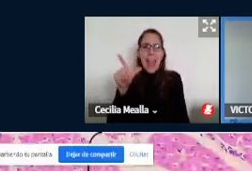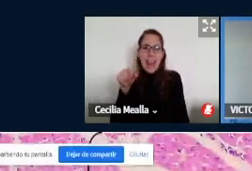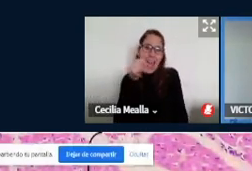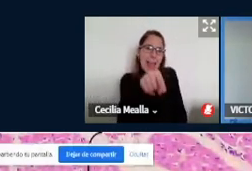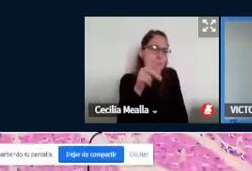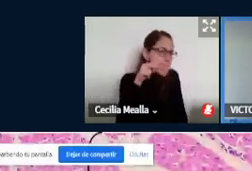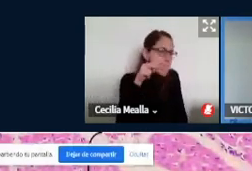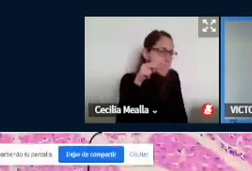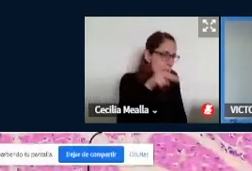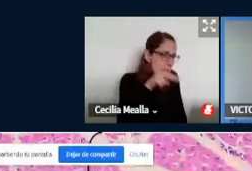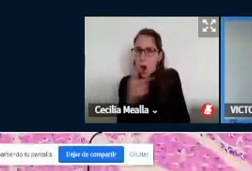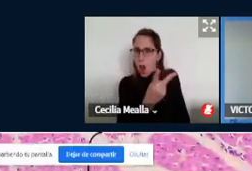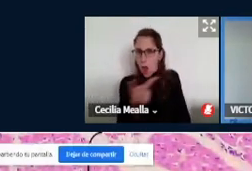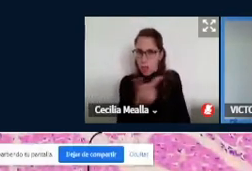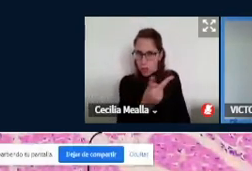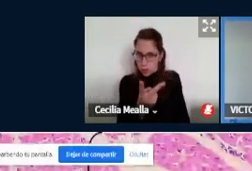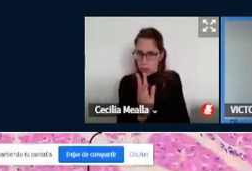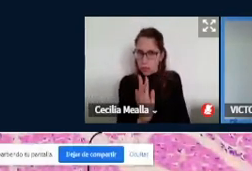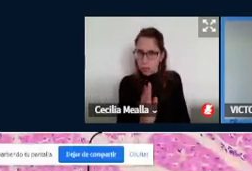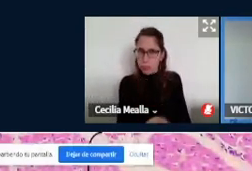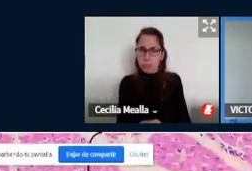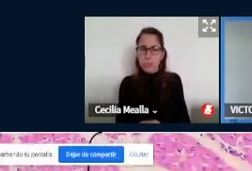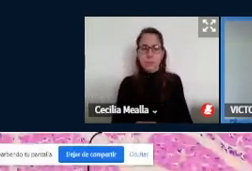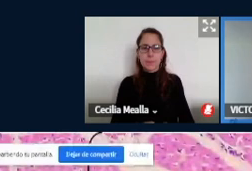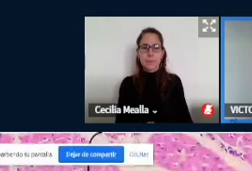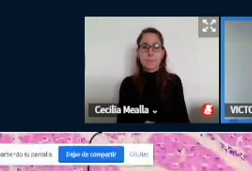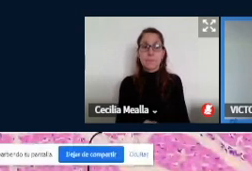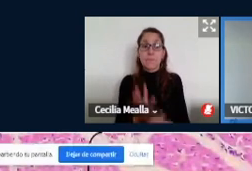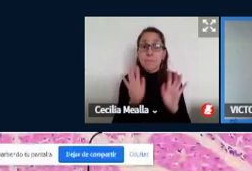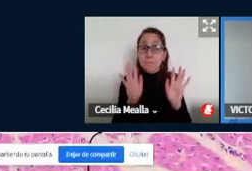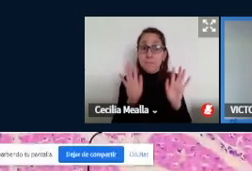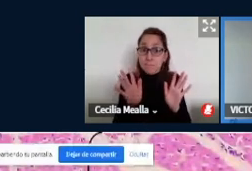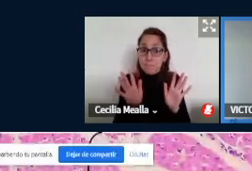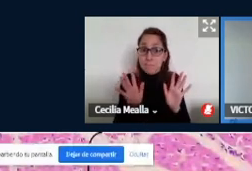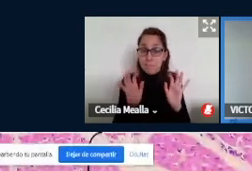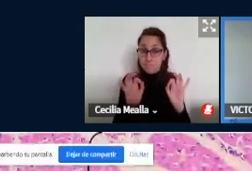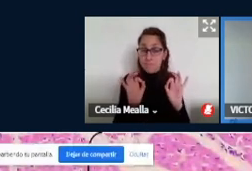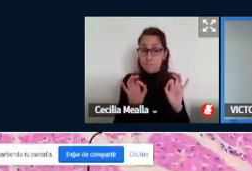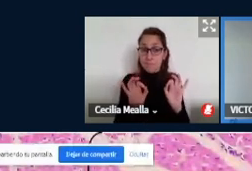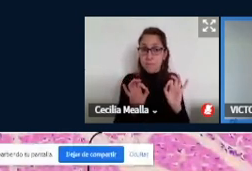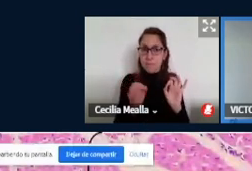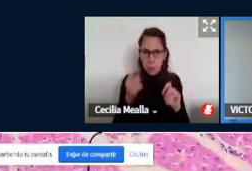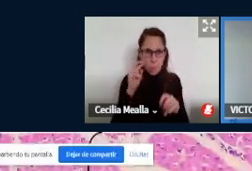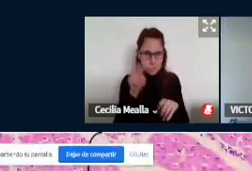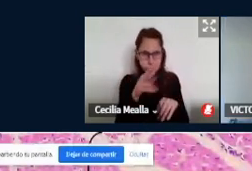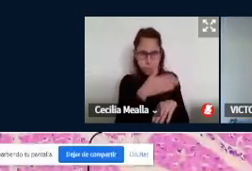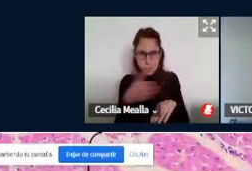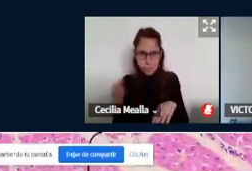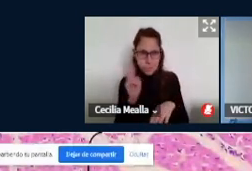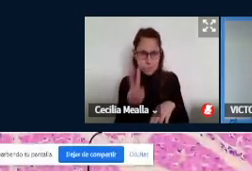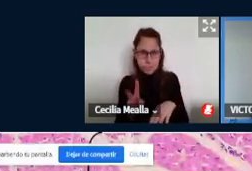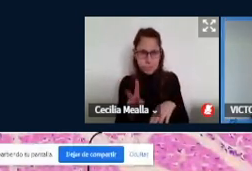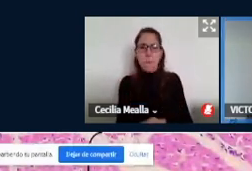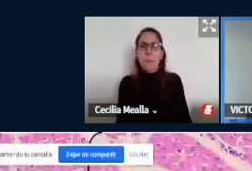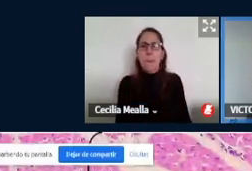Bien, hasta ahí vamos. Dudas de... ¿Se está viendo, no? Sí.